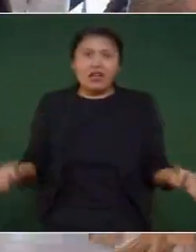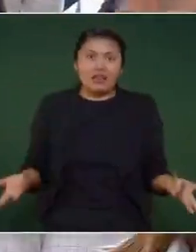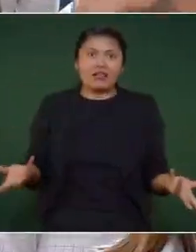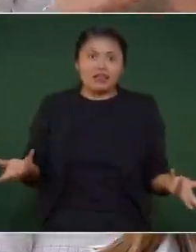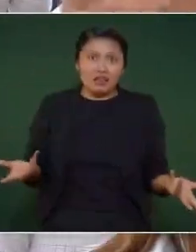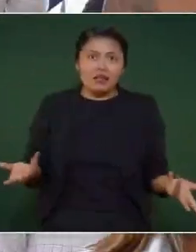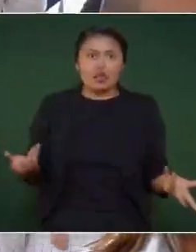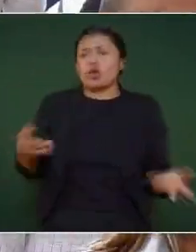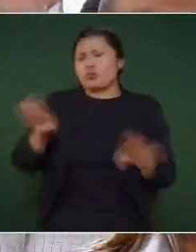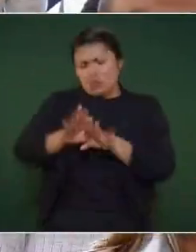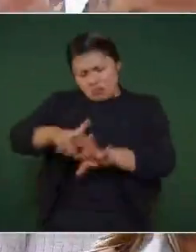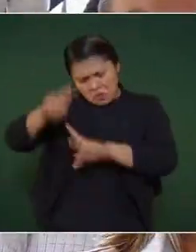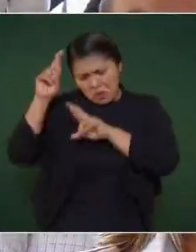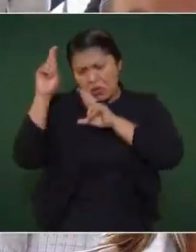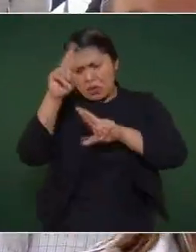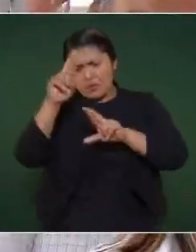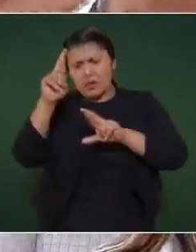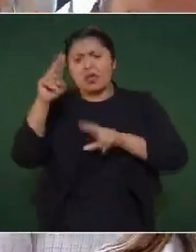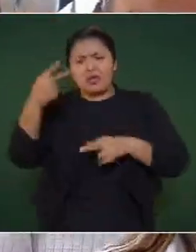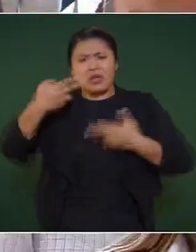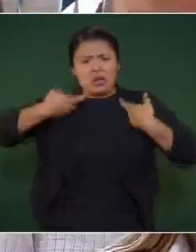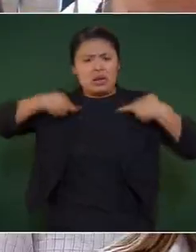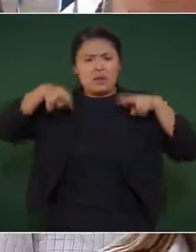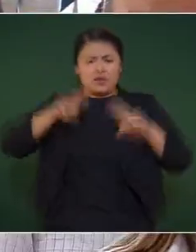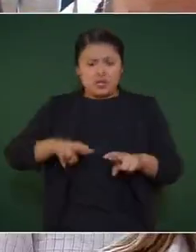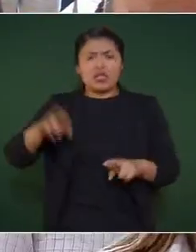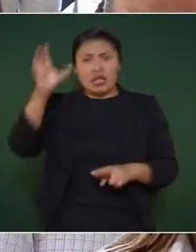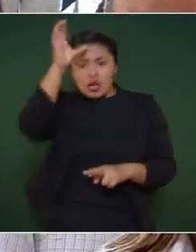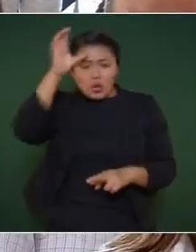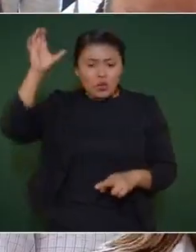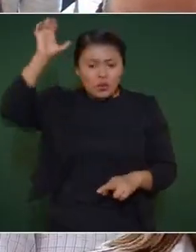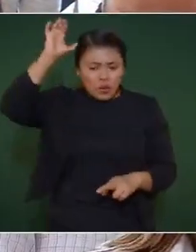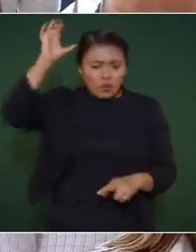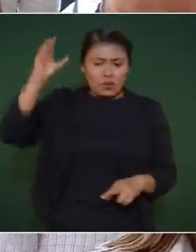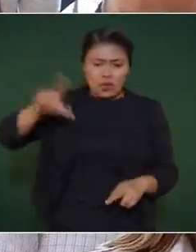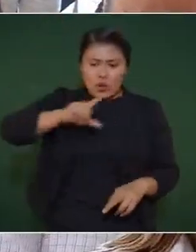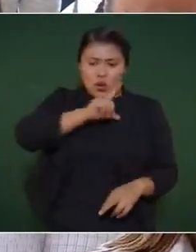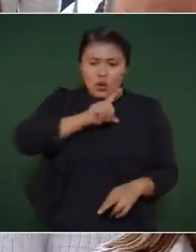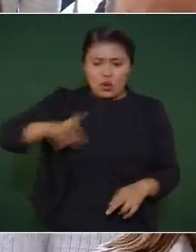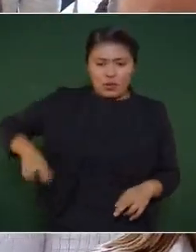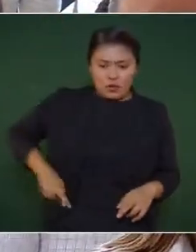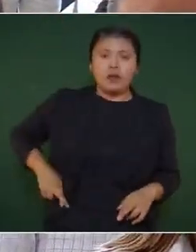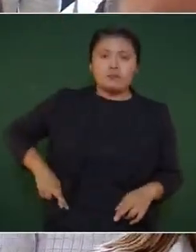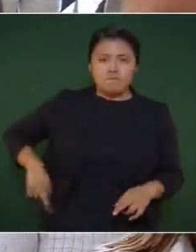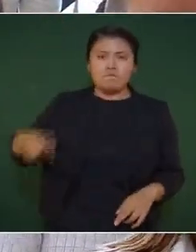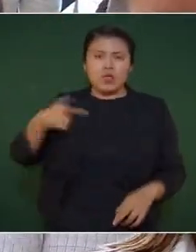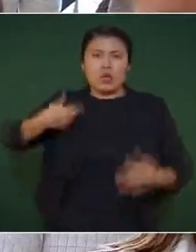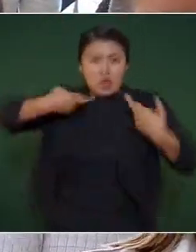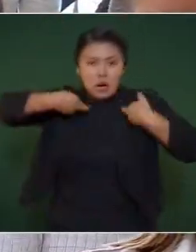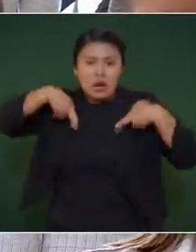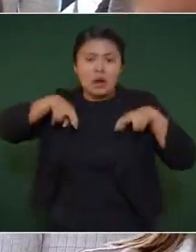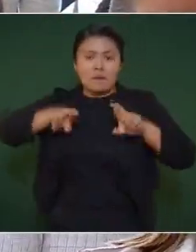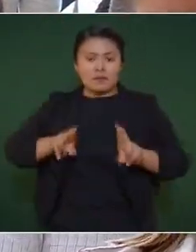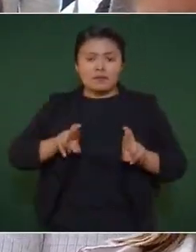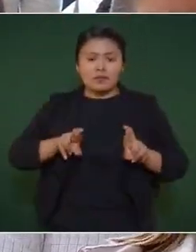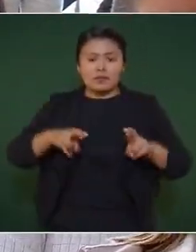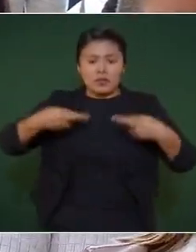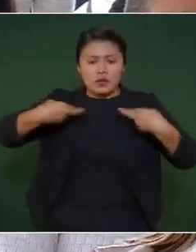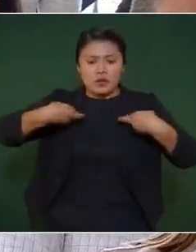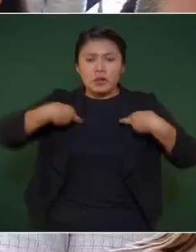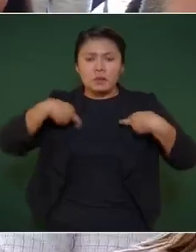a nombre del gobernador Cuitláhuac García Jiménez. Ahí está. A nombre del